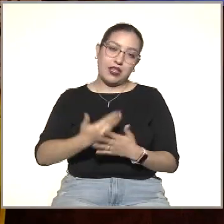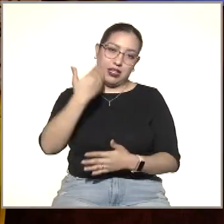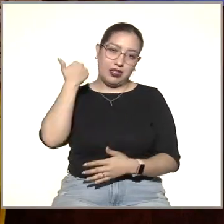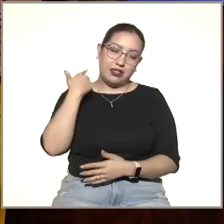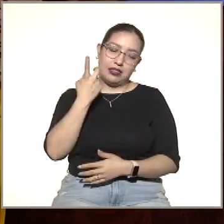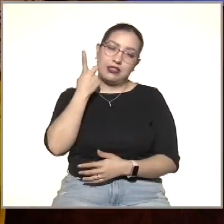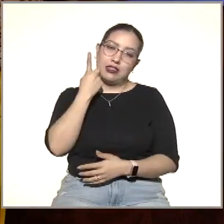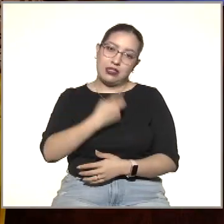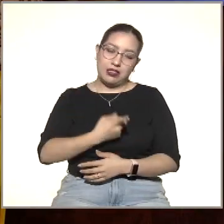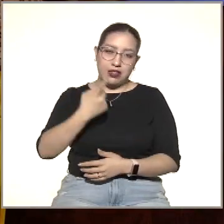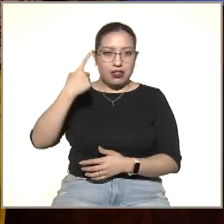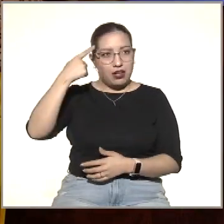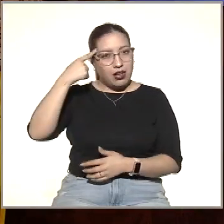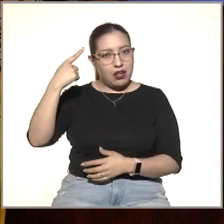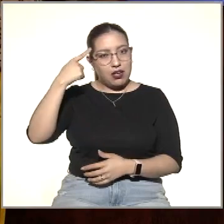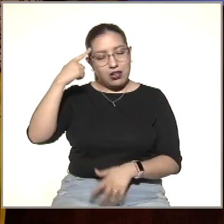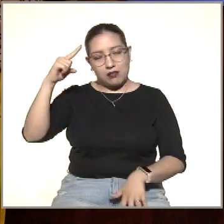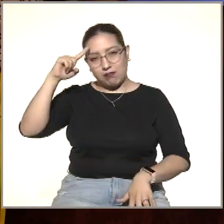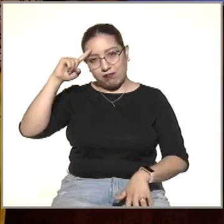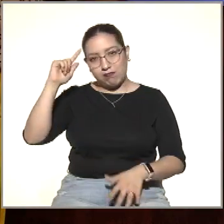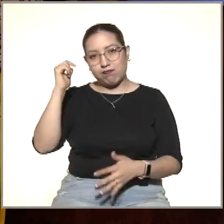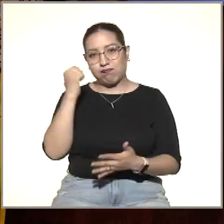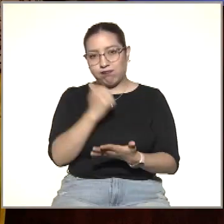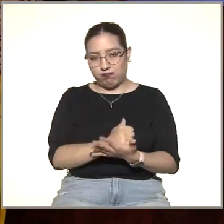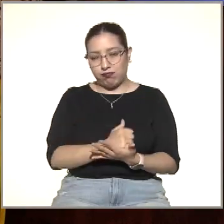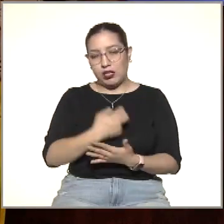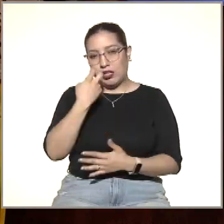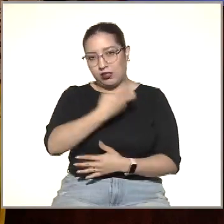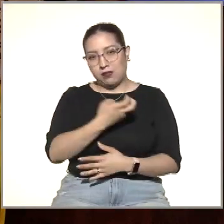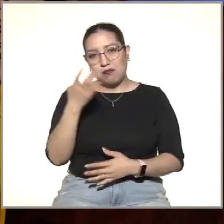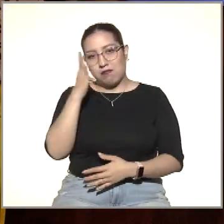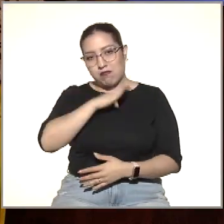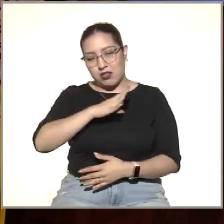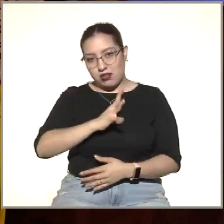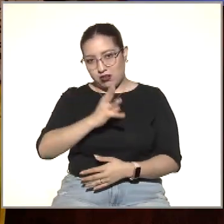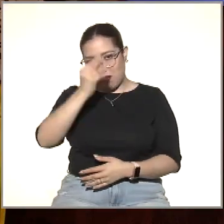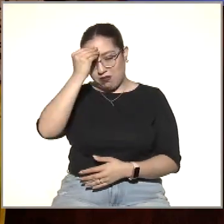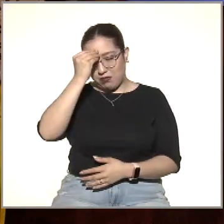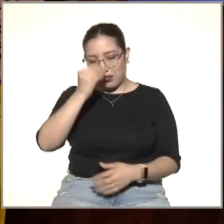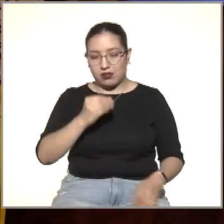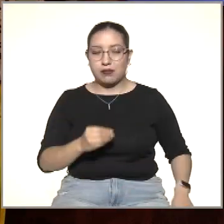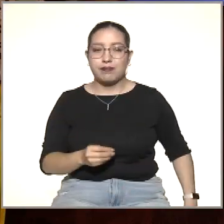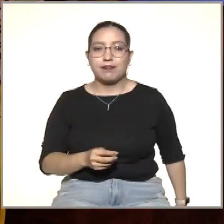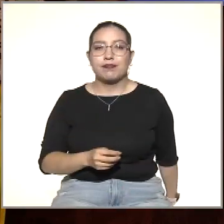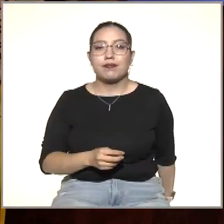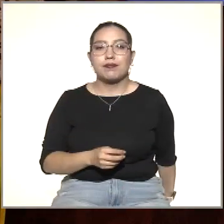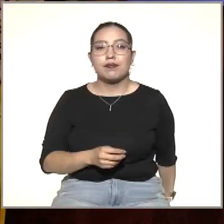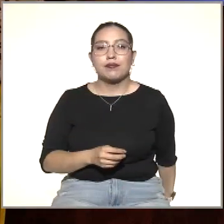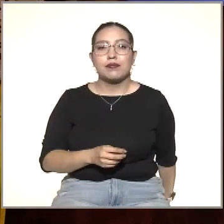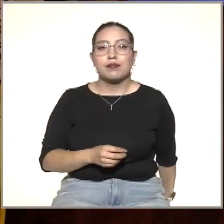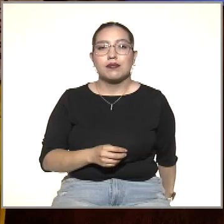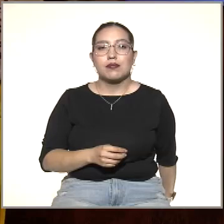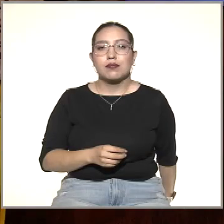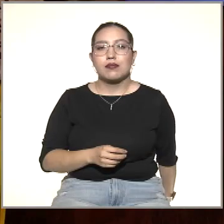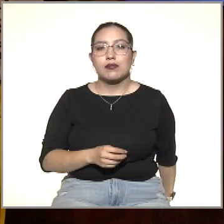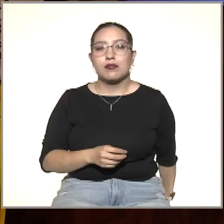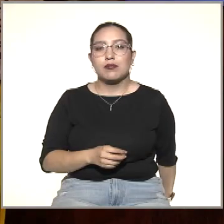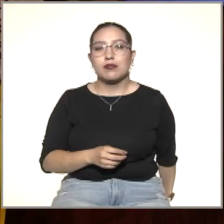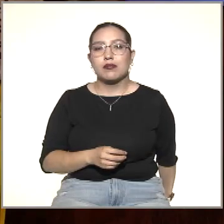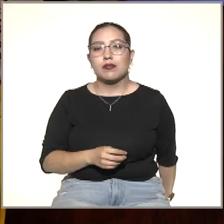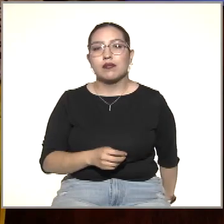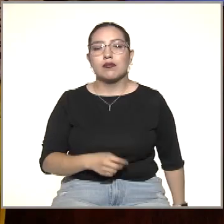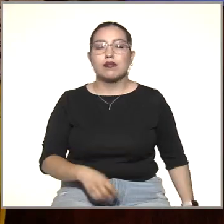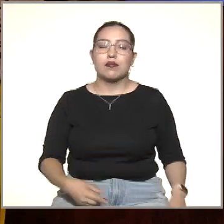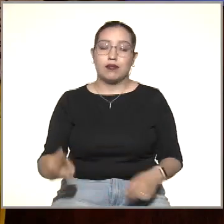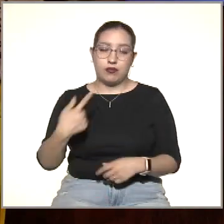adulto y se supone que esto es un aprendido mal, nos dice Hipatía a través de Facebook. Como profesora de